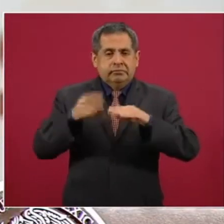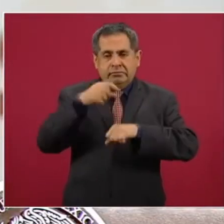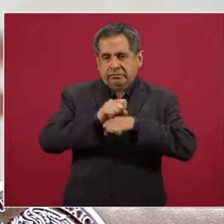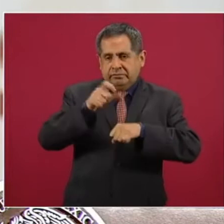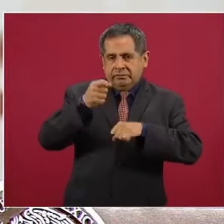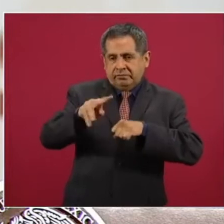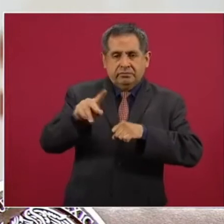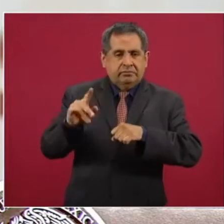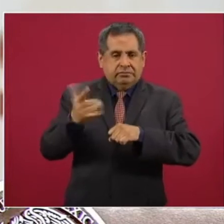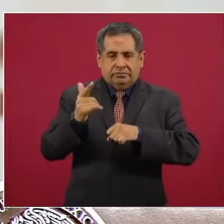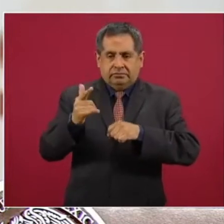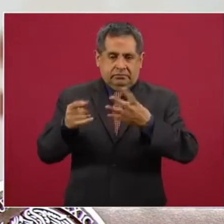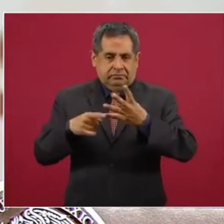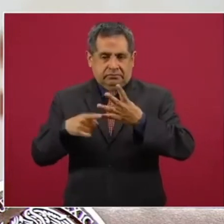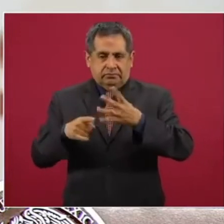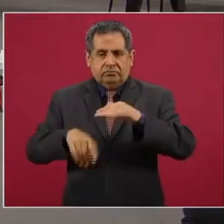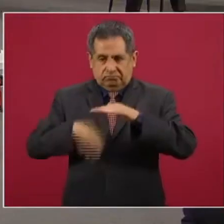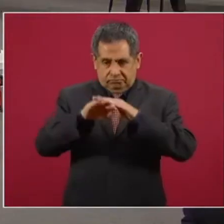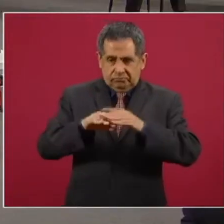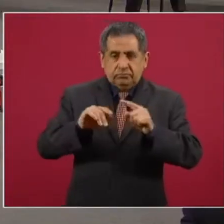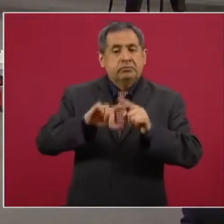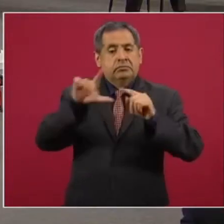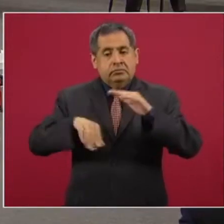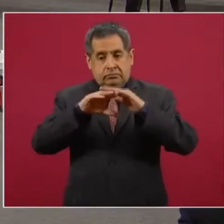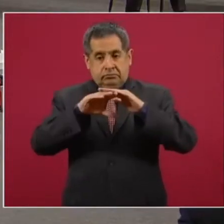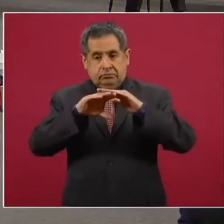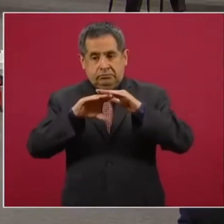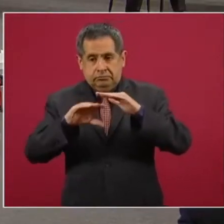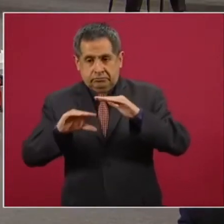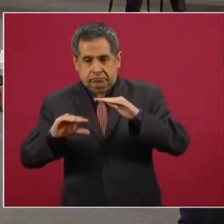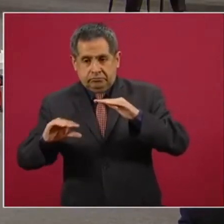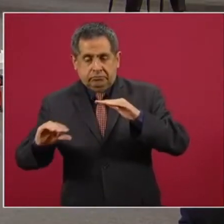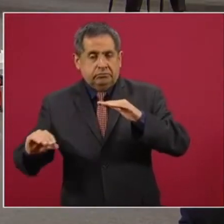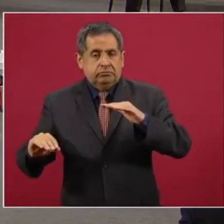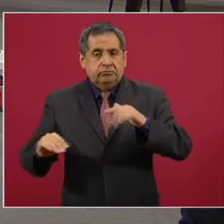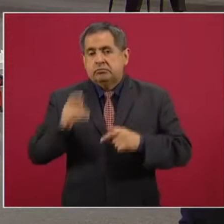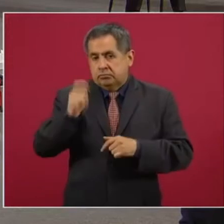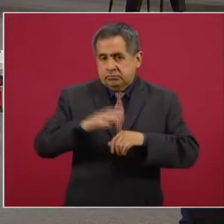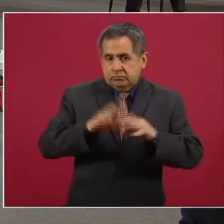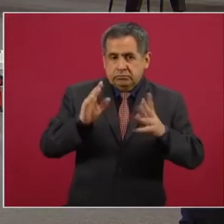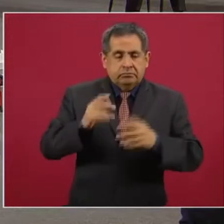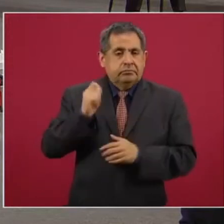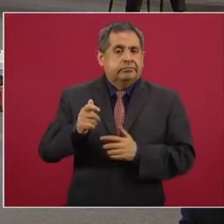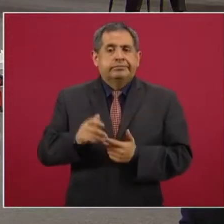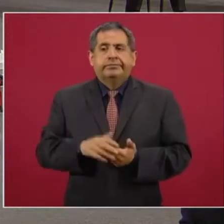última semana de julio, y posteriormente empezó a descender. Está claro que no desciende de